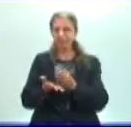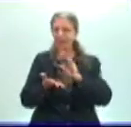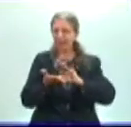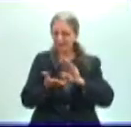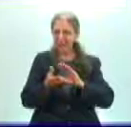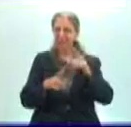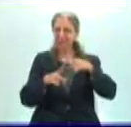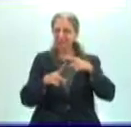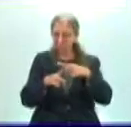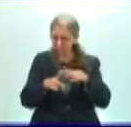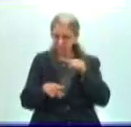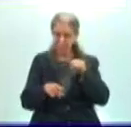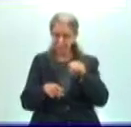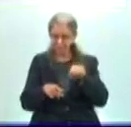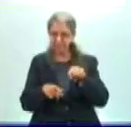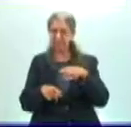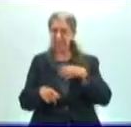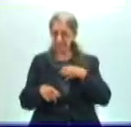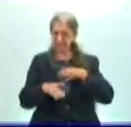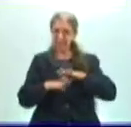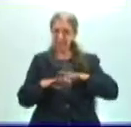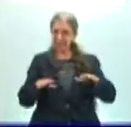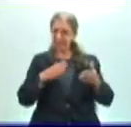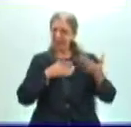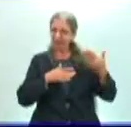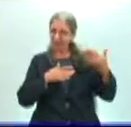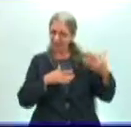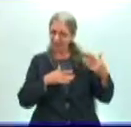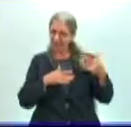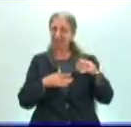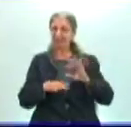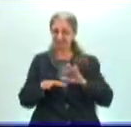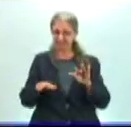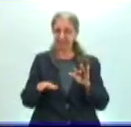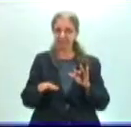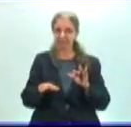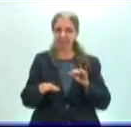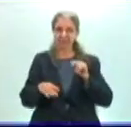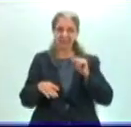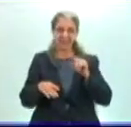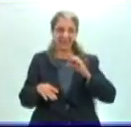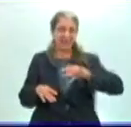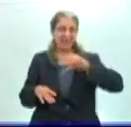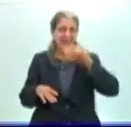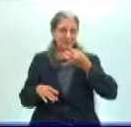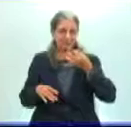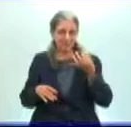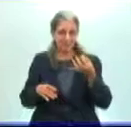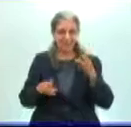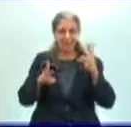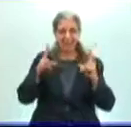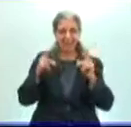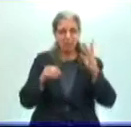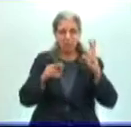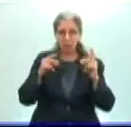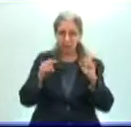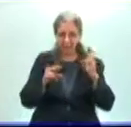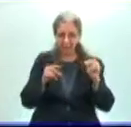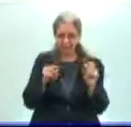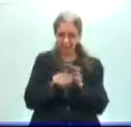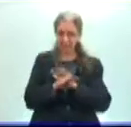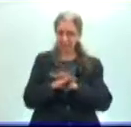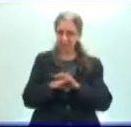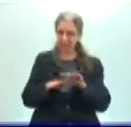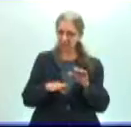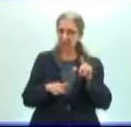libro de texto cuáles son las expresiones y qué debes calcular.